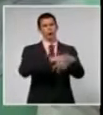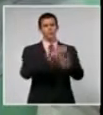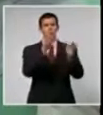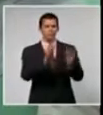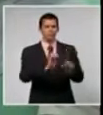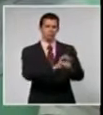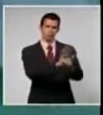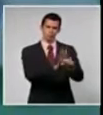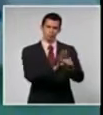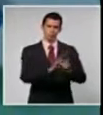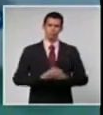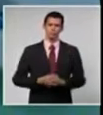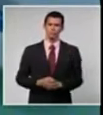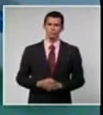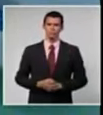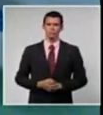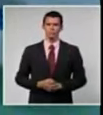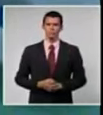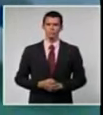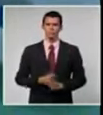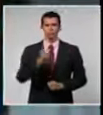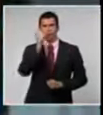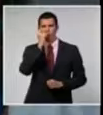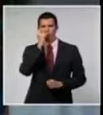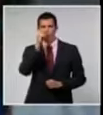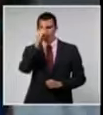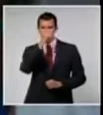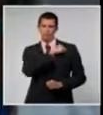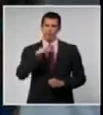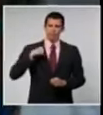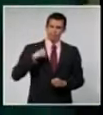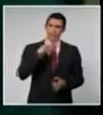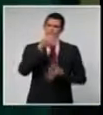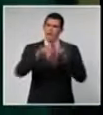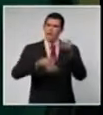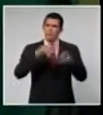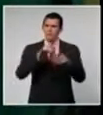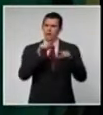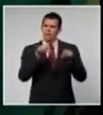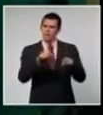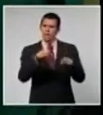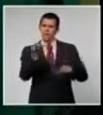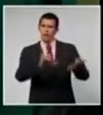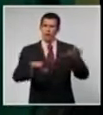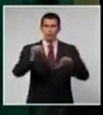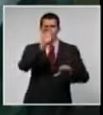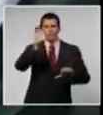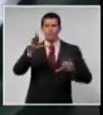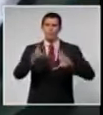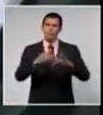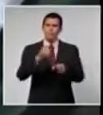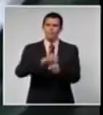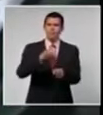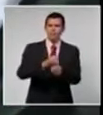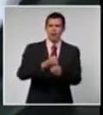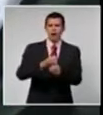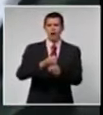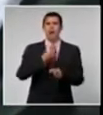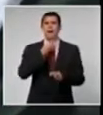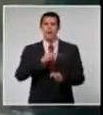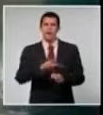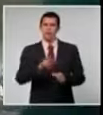de los laboratorios que procesan las muestras para detectar el virus. Ayer fueron analizadas 3.329. Se refirió